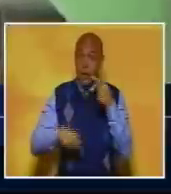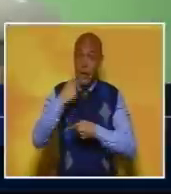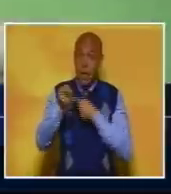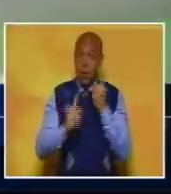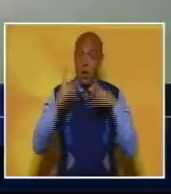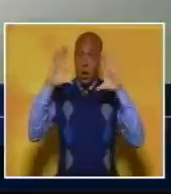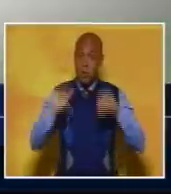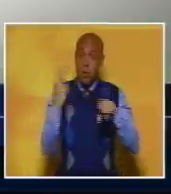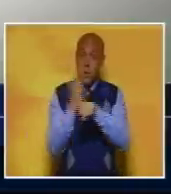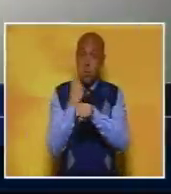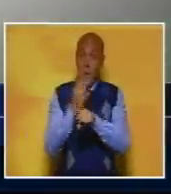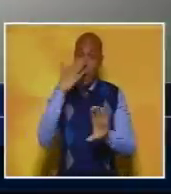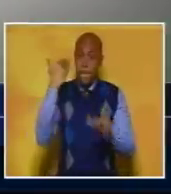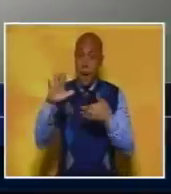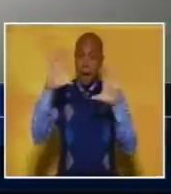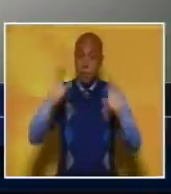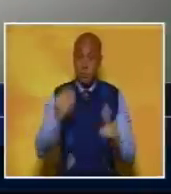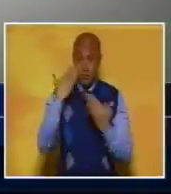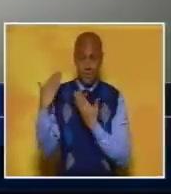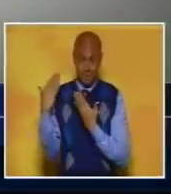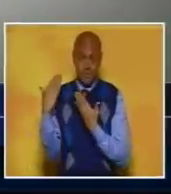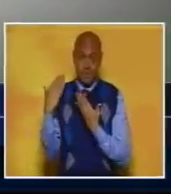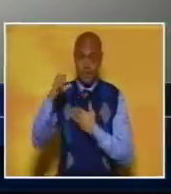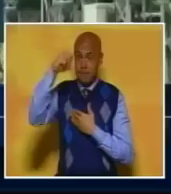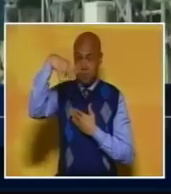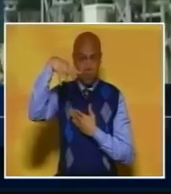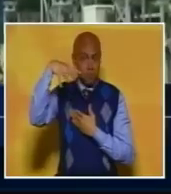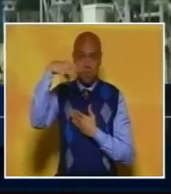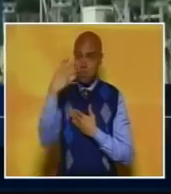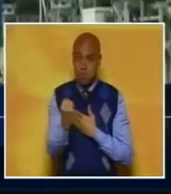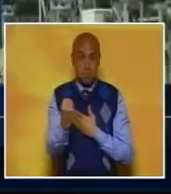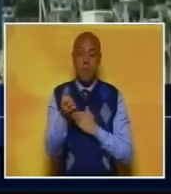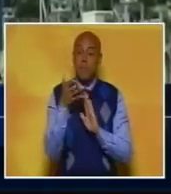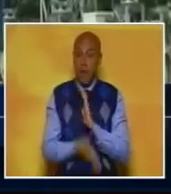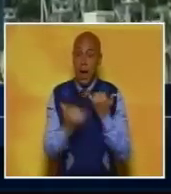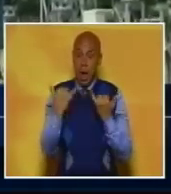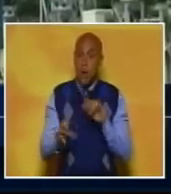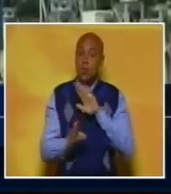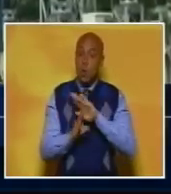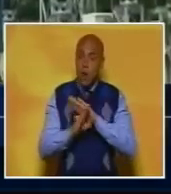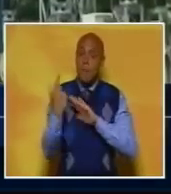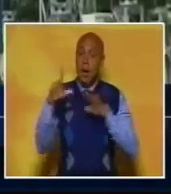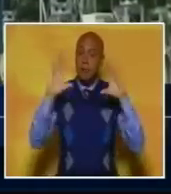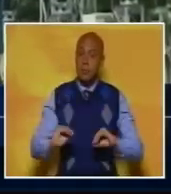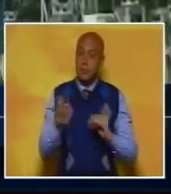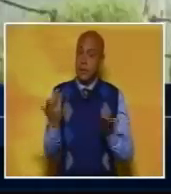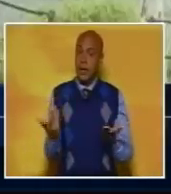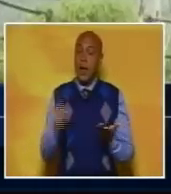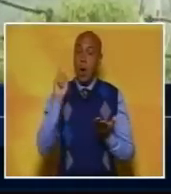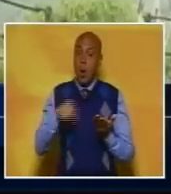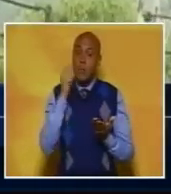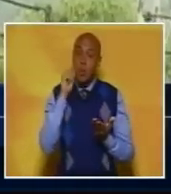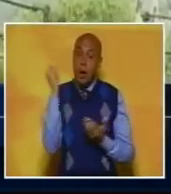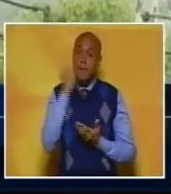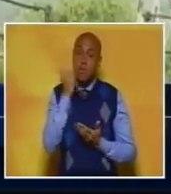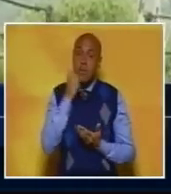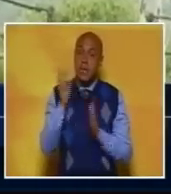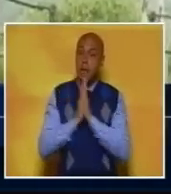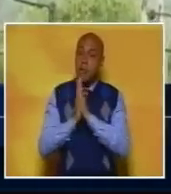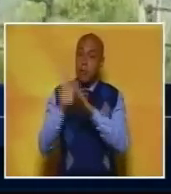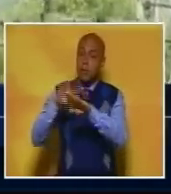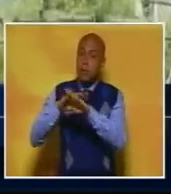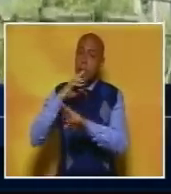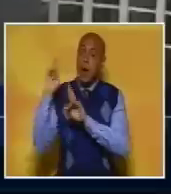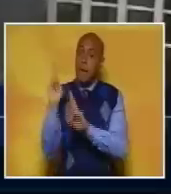dejó por más de 2 horas sin energía a algunas comunidades y otras que a esta hora continúan sin electricidad. Los zulianos piden a las autoridades